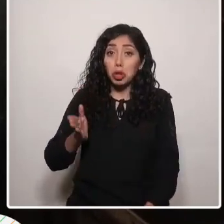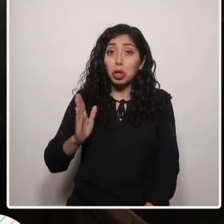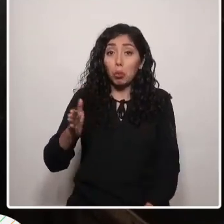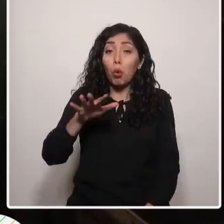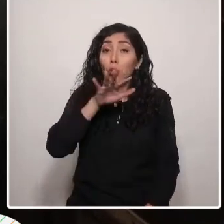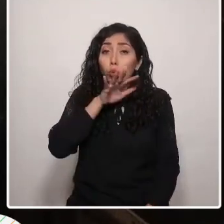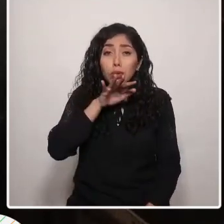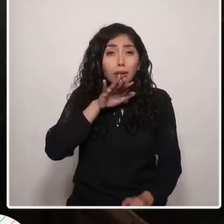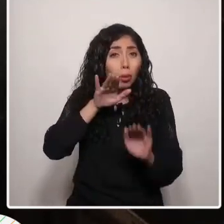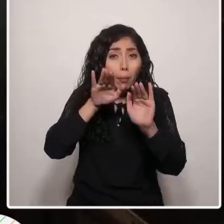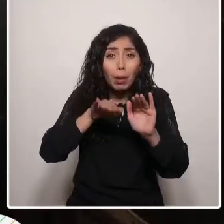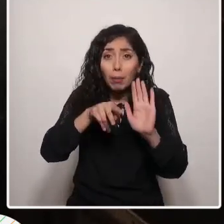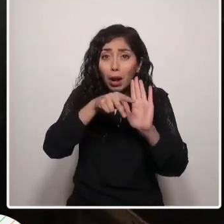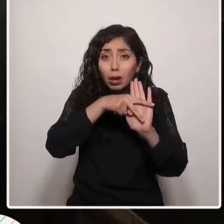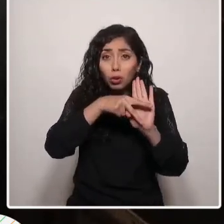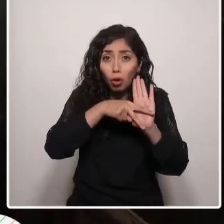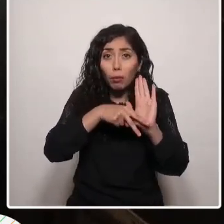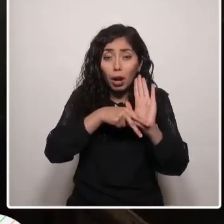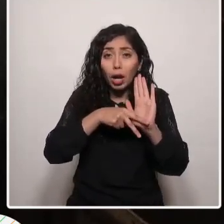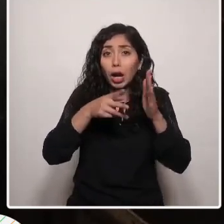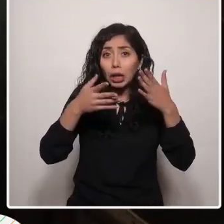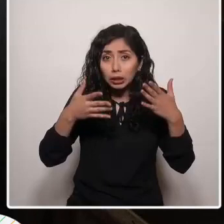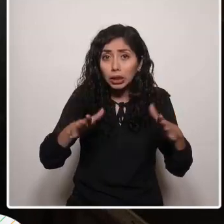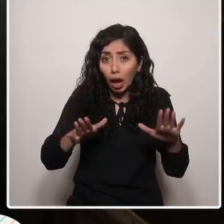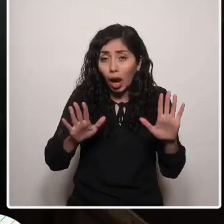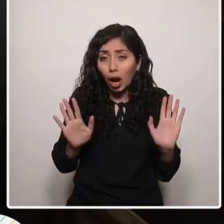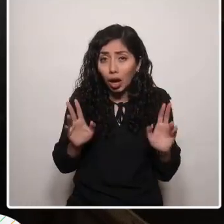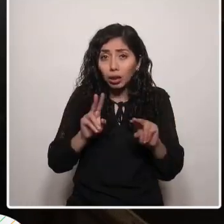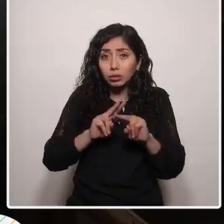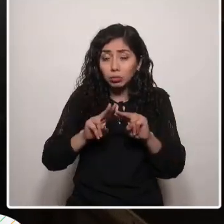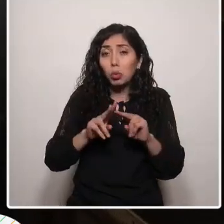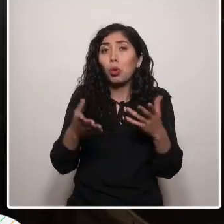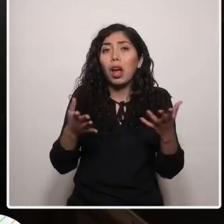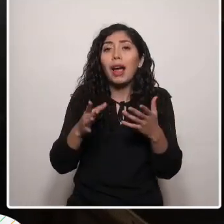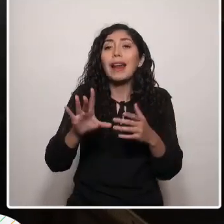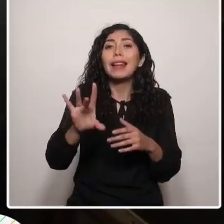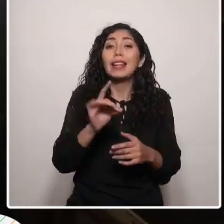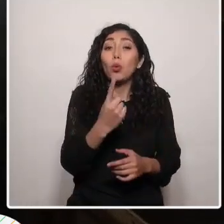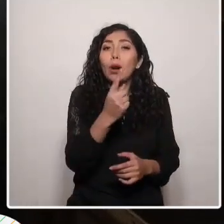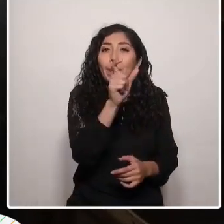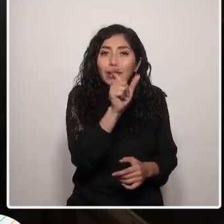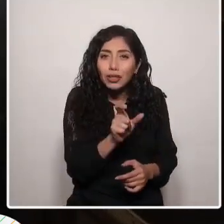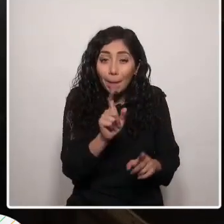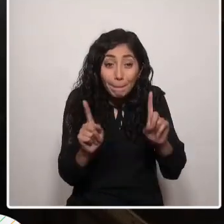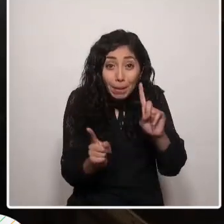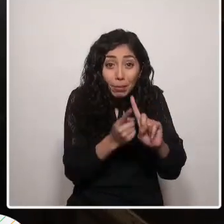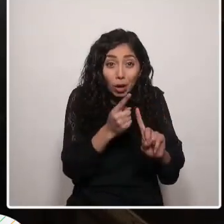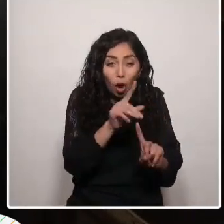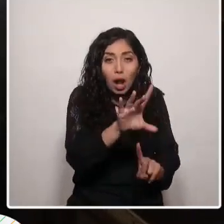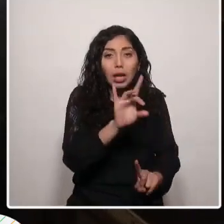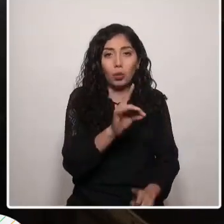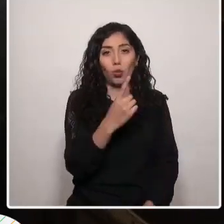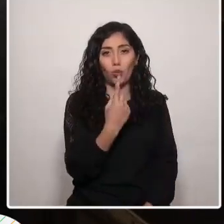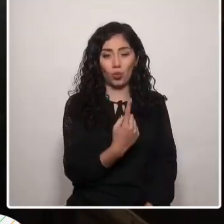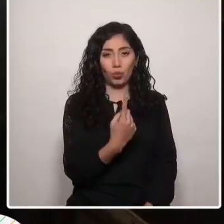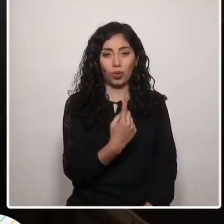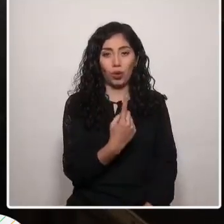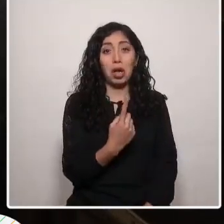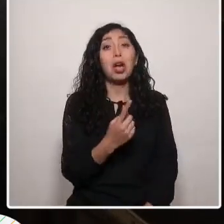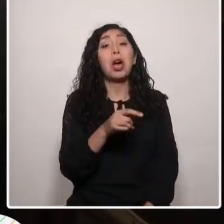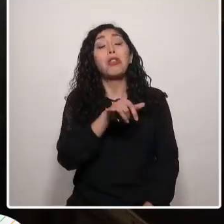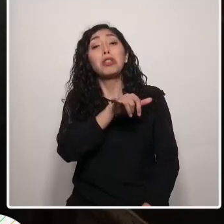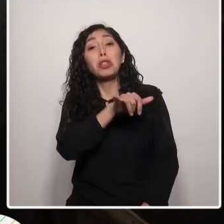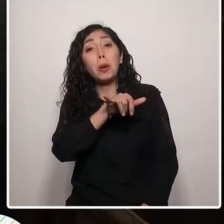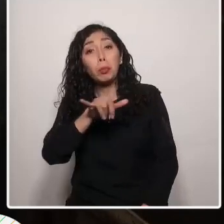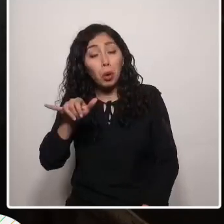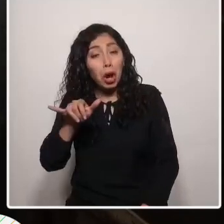que la práctica que ya hemos asentado de elegir una primera persona que integre la coordinación y